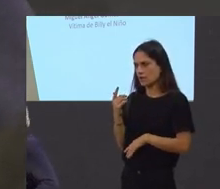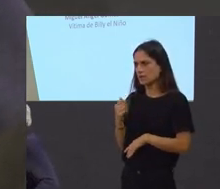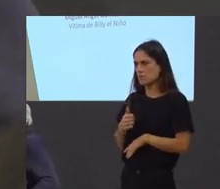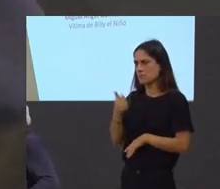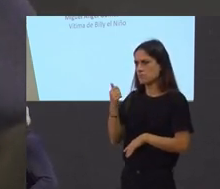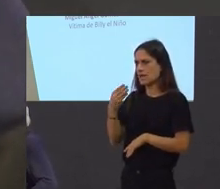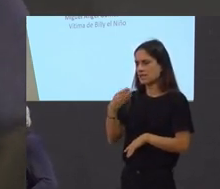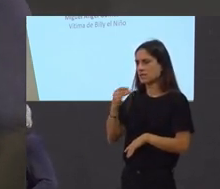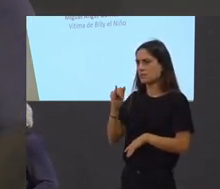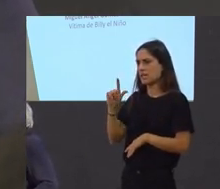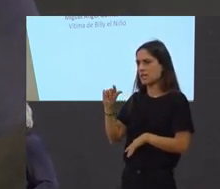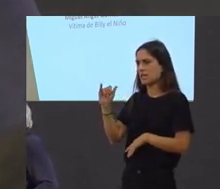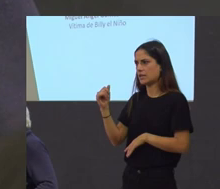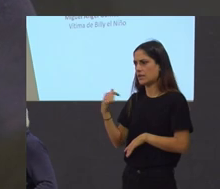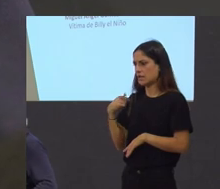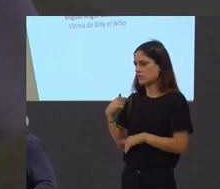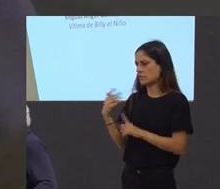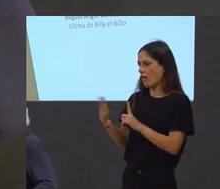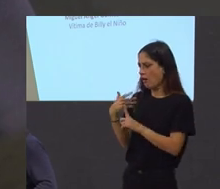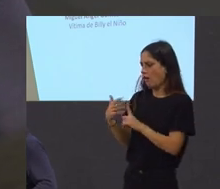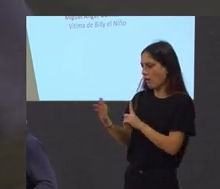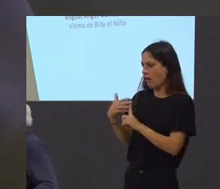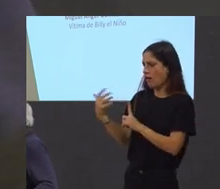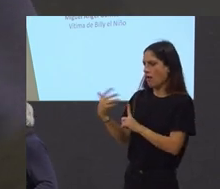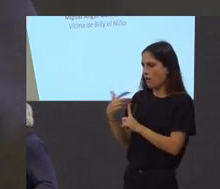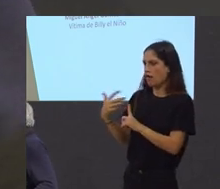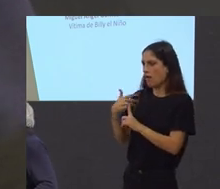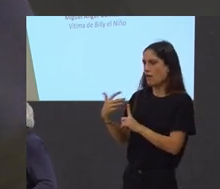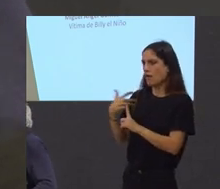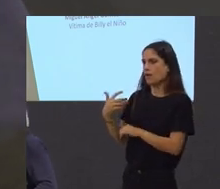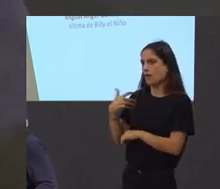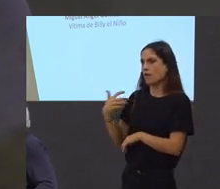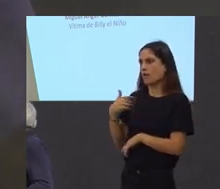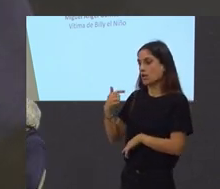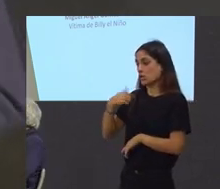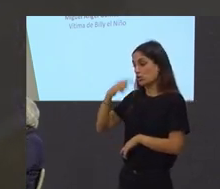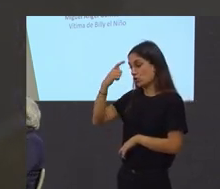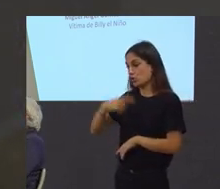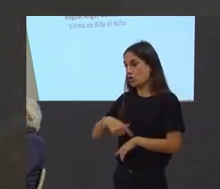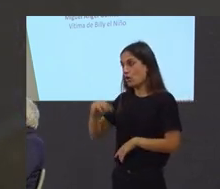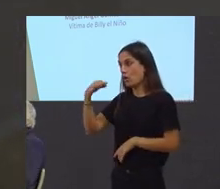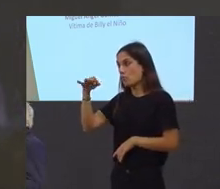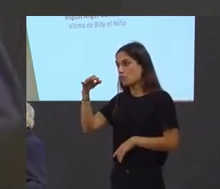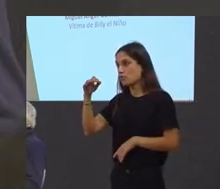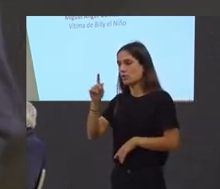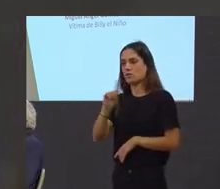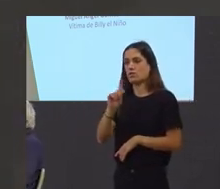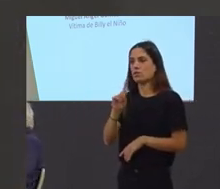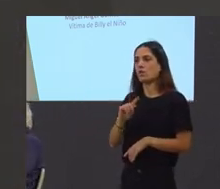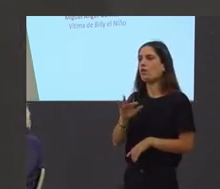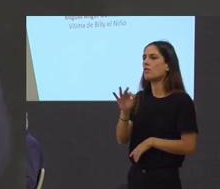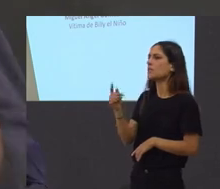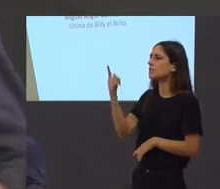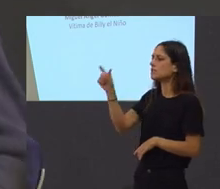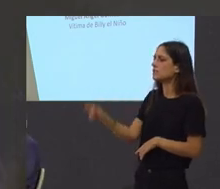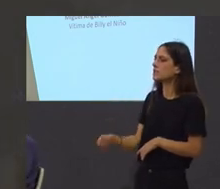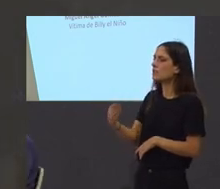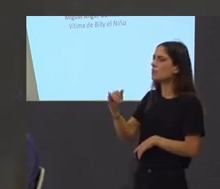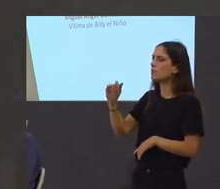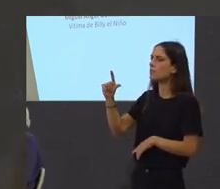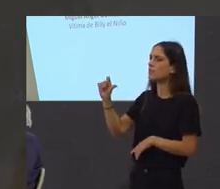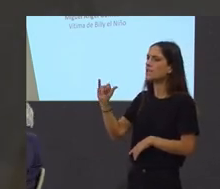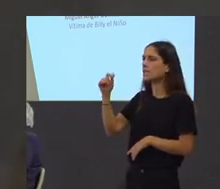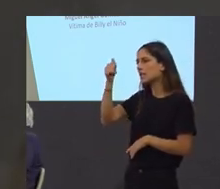pero lo que no era que no es un caso único es decir que no era un psicópata una persona que se excediera